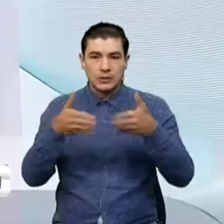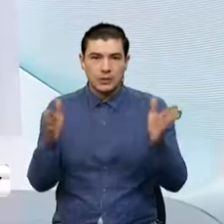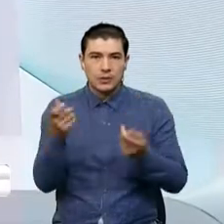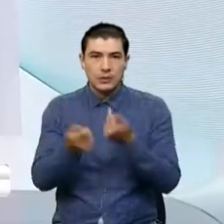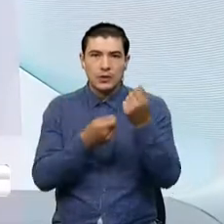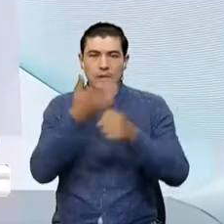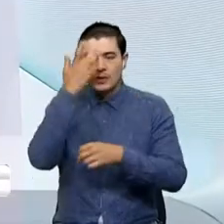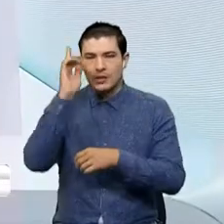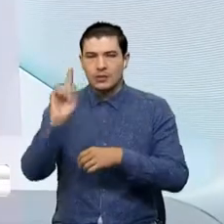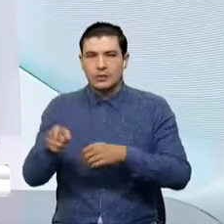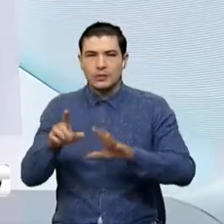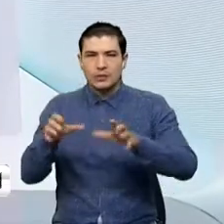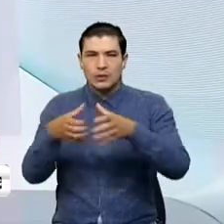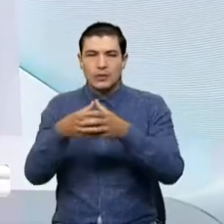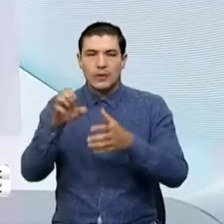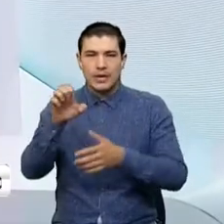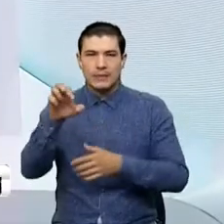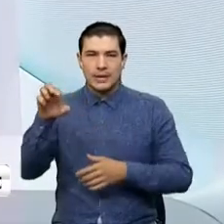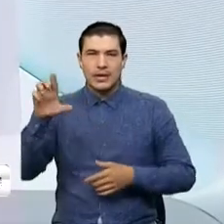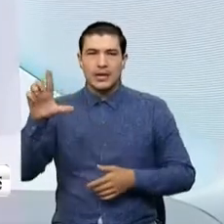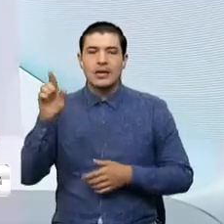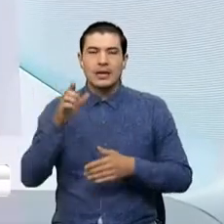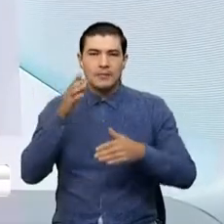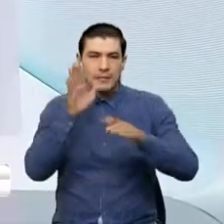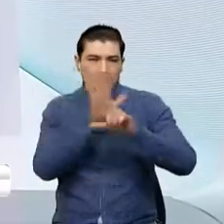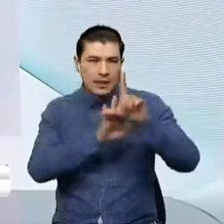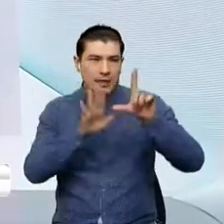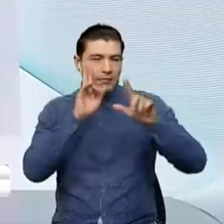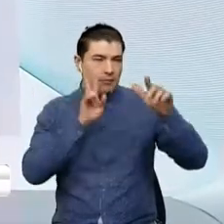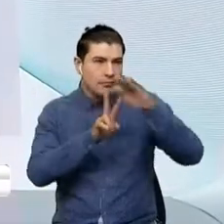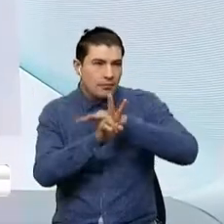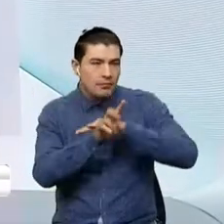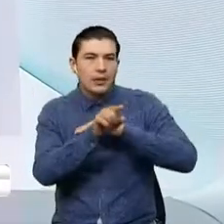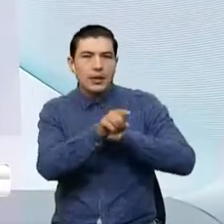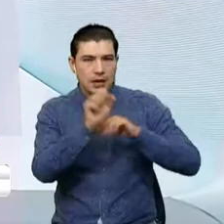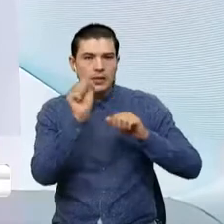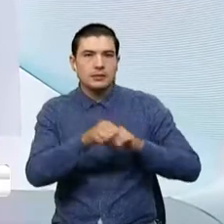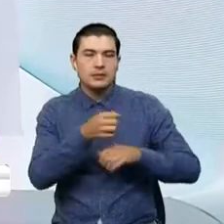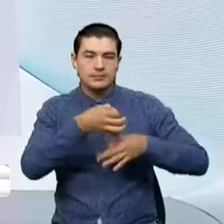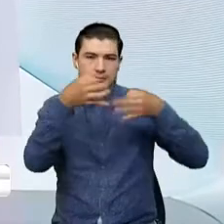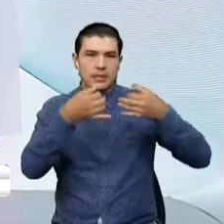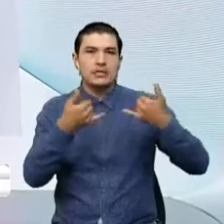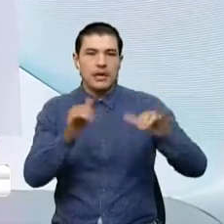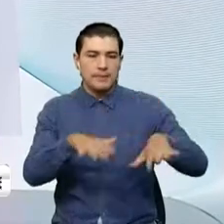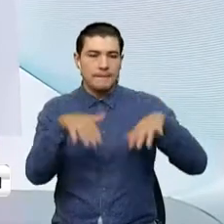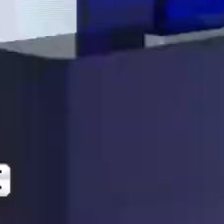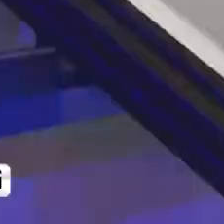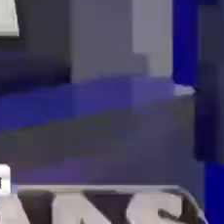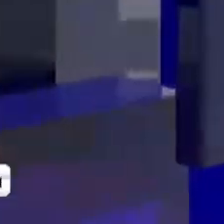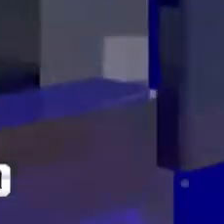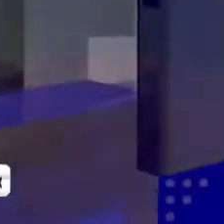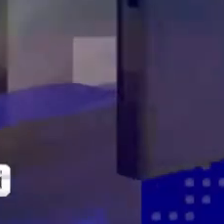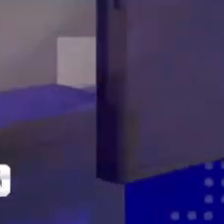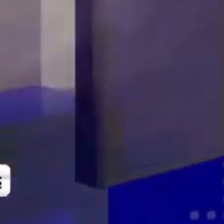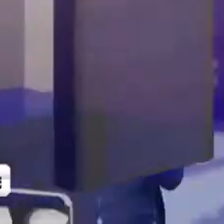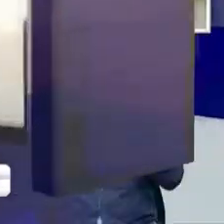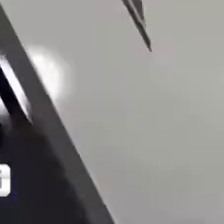el anuncio del grupo armado a través de un vídeo los detalles a esta hora con nuestro compañero raúl rolando caso raúl adelante